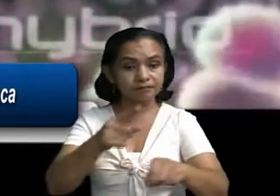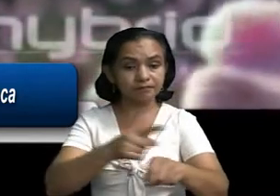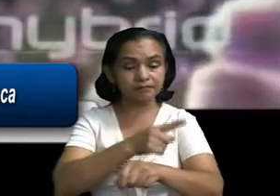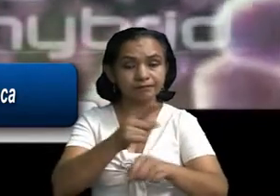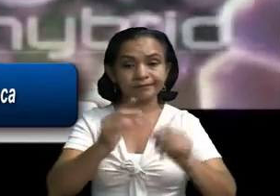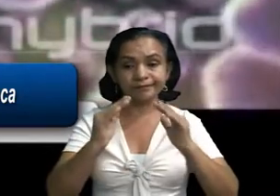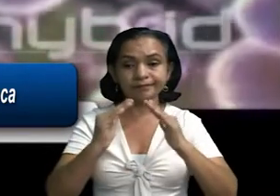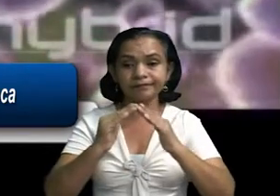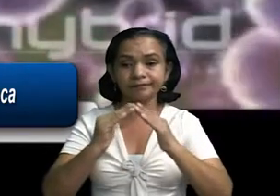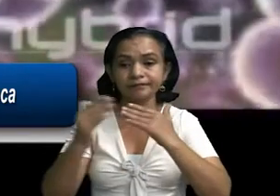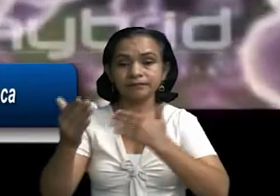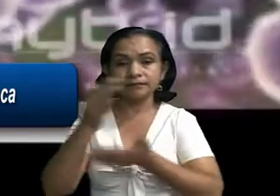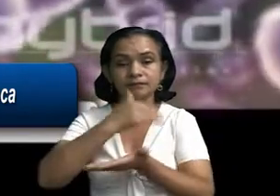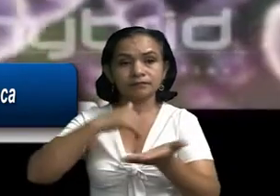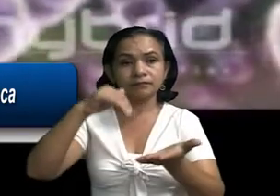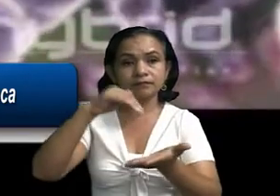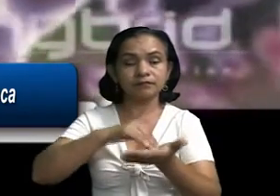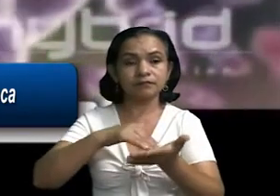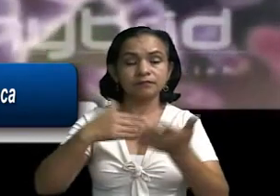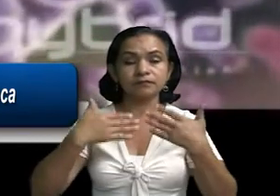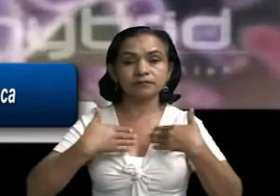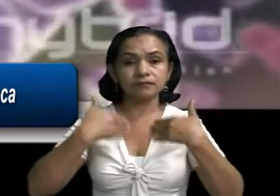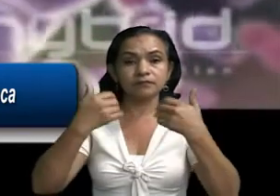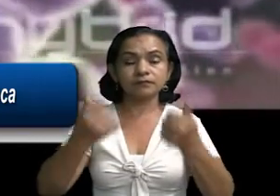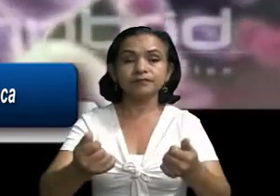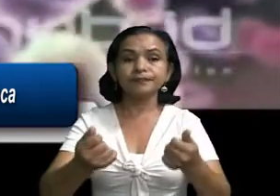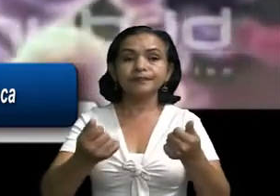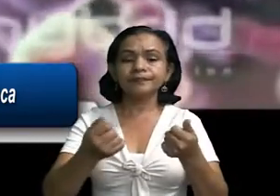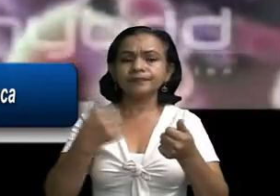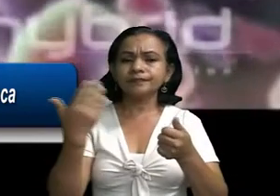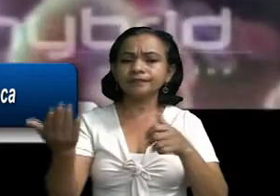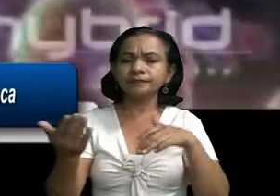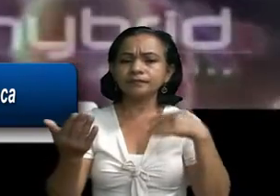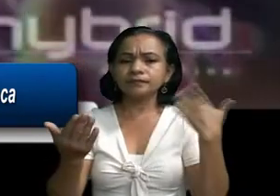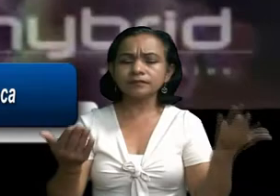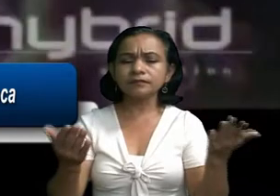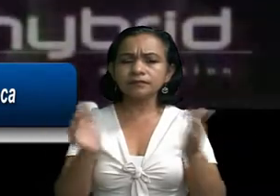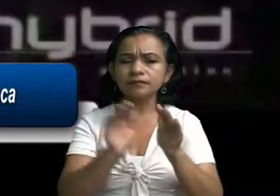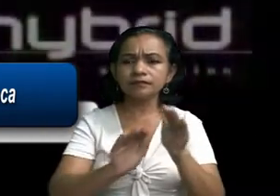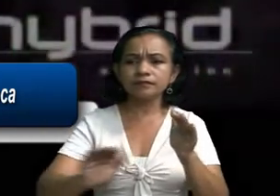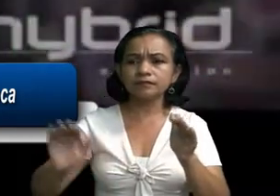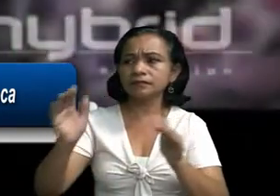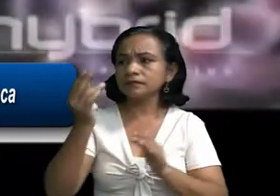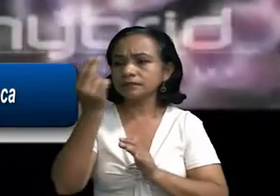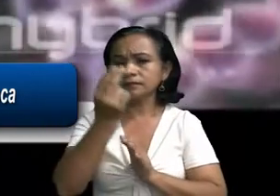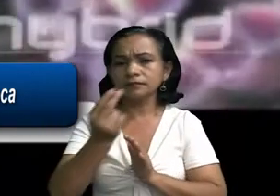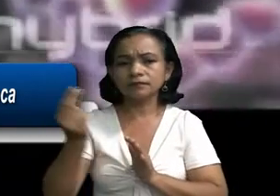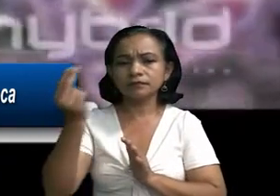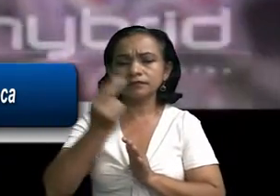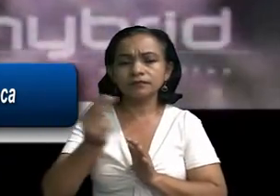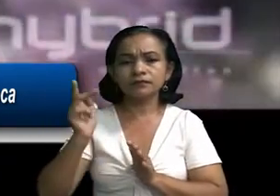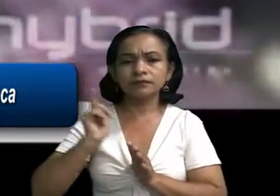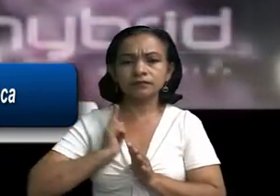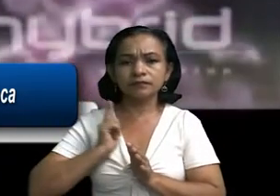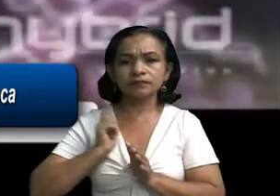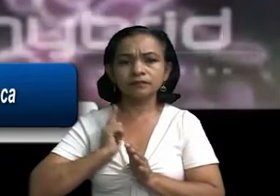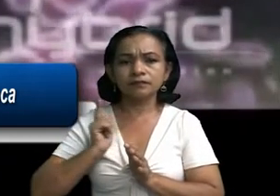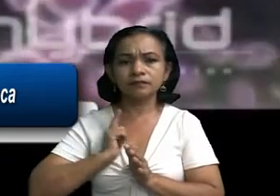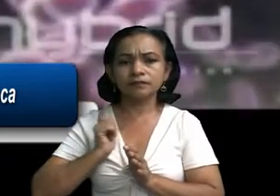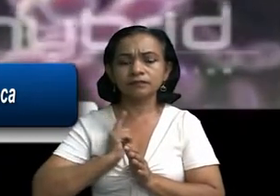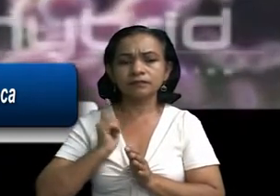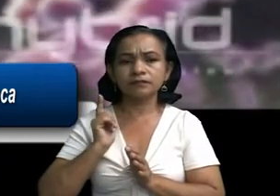más cercana. Hablando de la faringoamigdalitis, doctora, ¿cuáles son los síntomas precisos que nos indican que esta